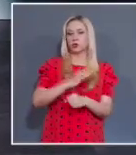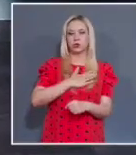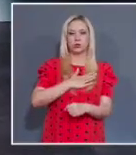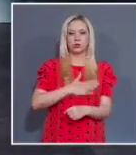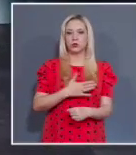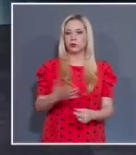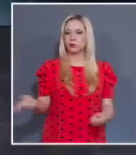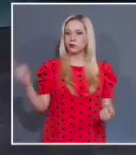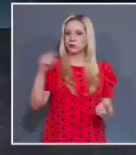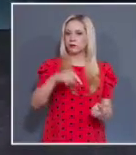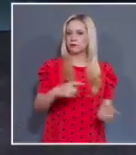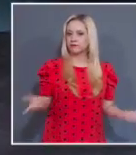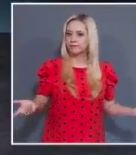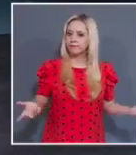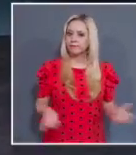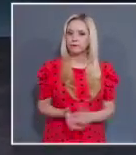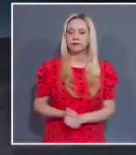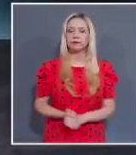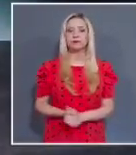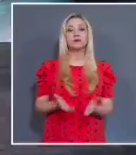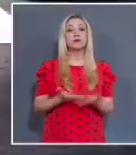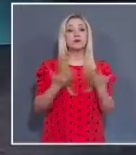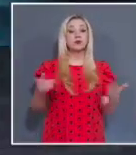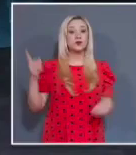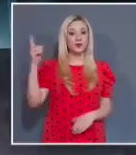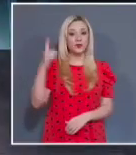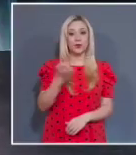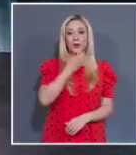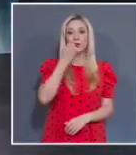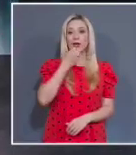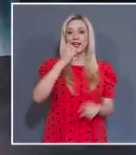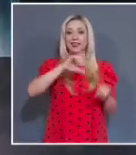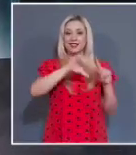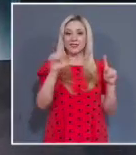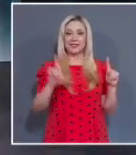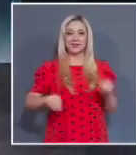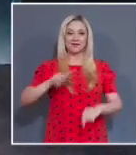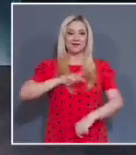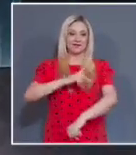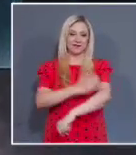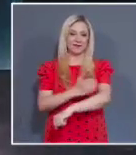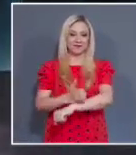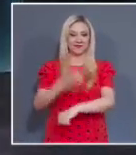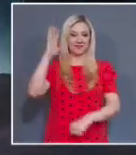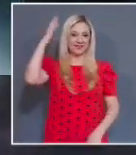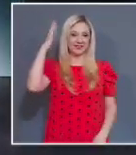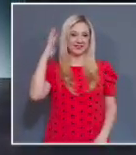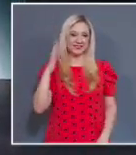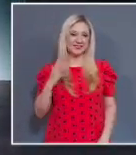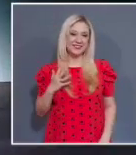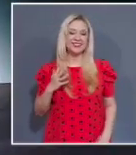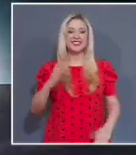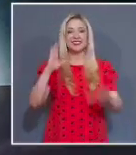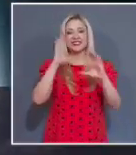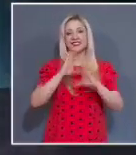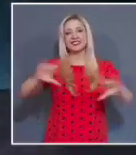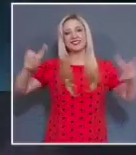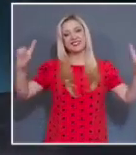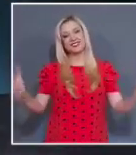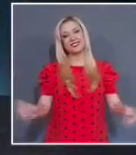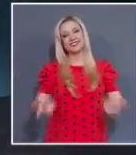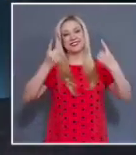Y vámonos ahora al Colegio Nacional, donde se encuentra ya mi compañera Lorena Sánchez Cabrera en el concierto conmemorativo